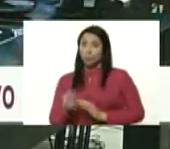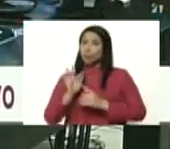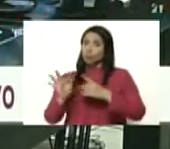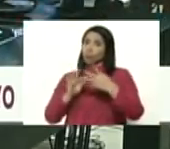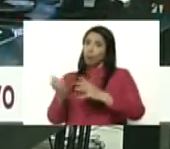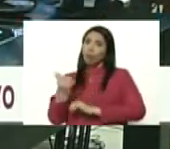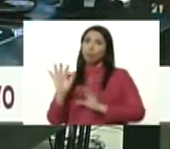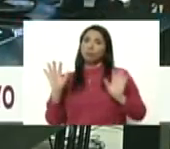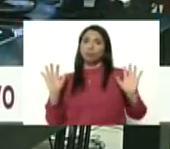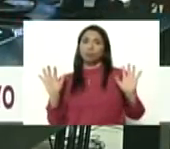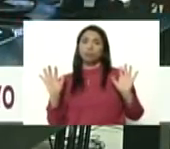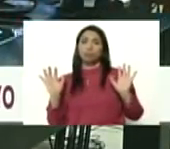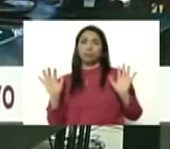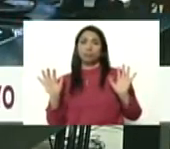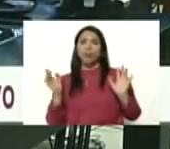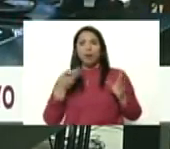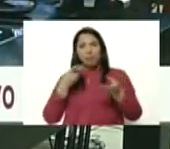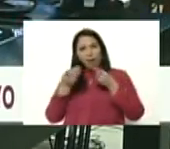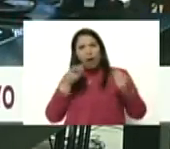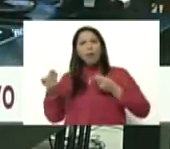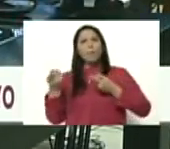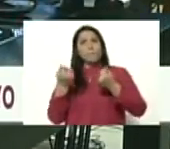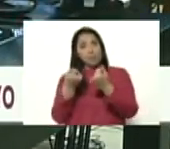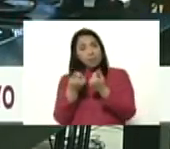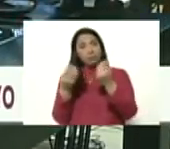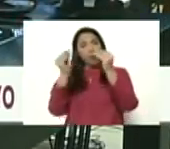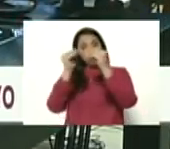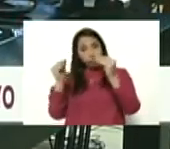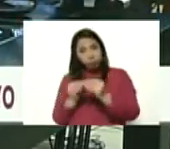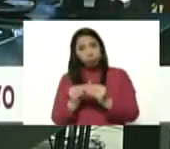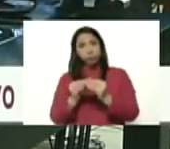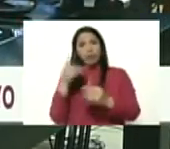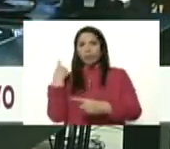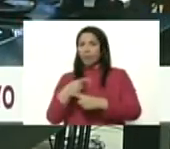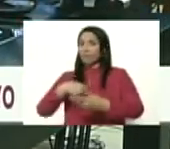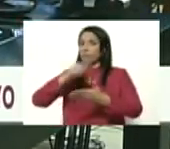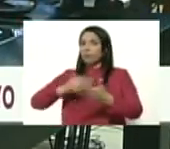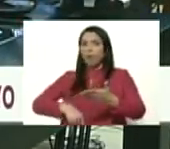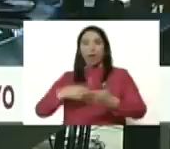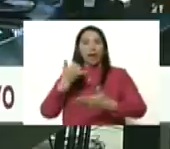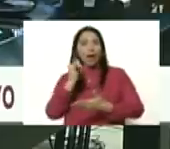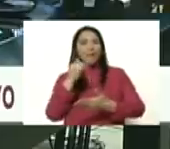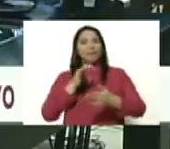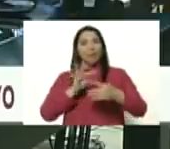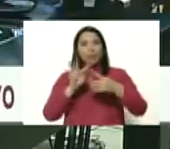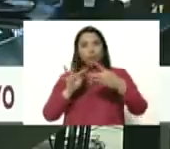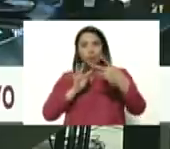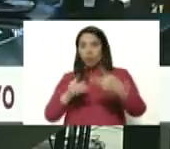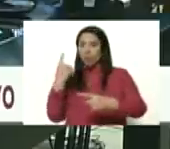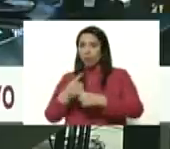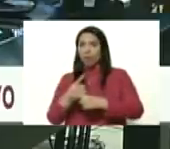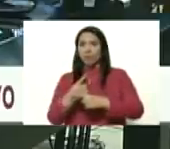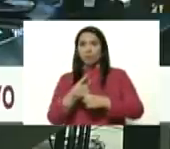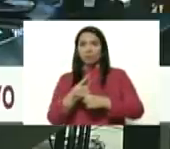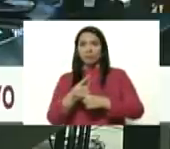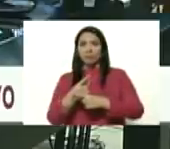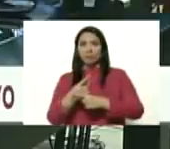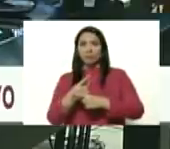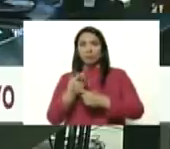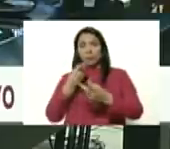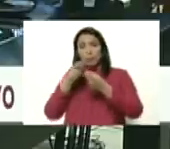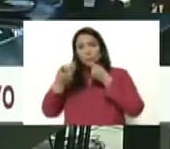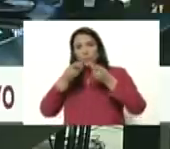están funcionando, de diálogo, de precios acordados, hemos firmado y están funcionando. Y